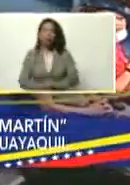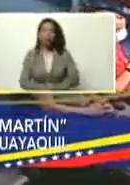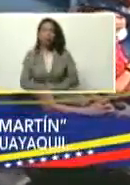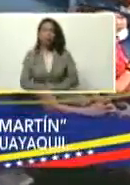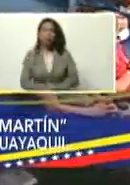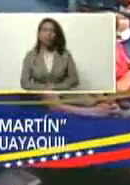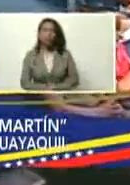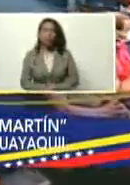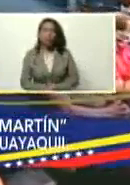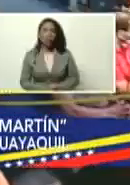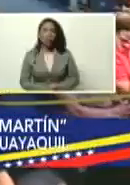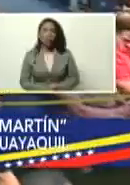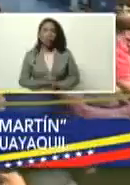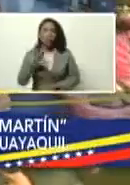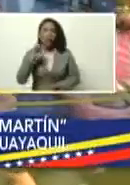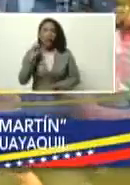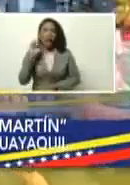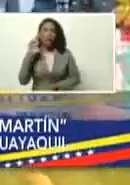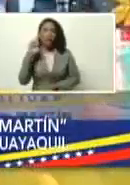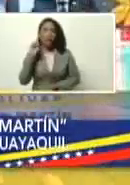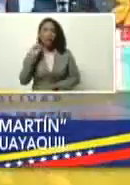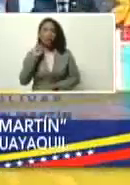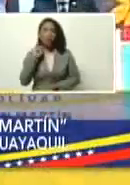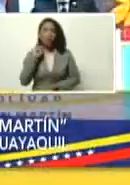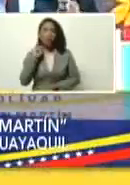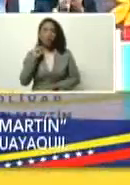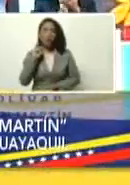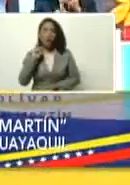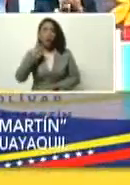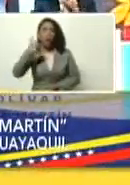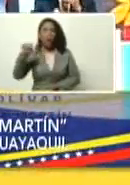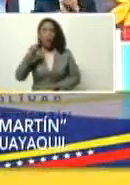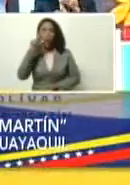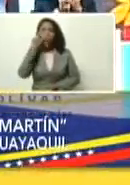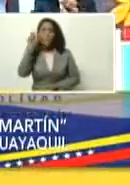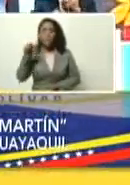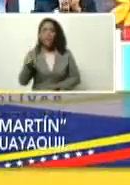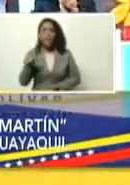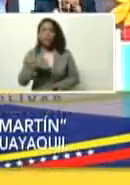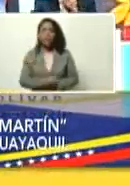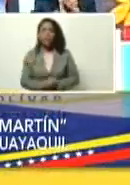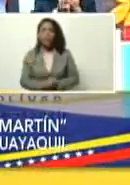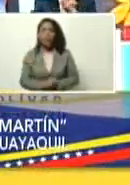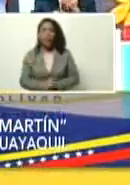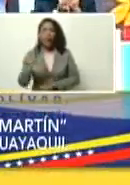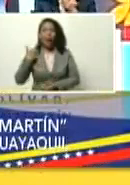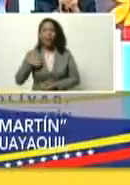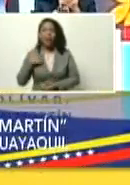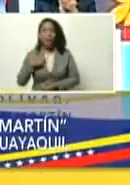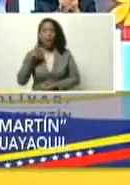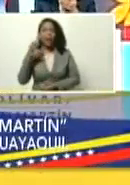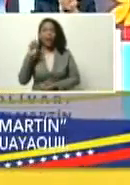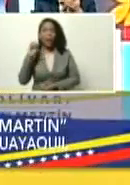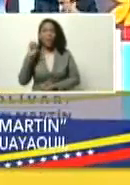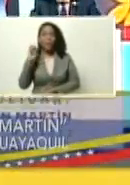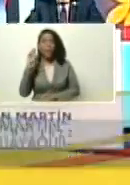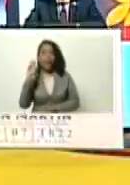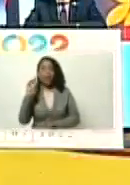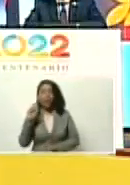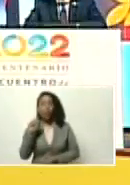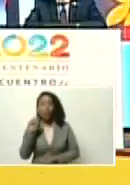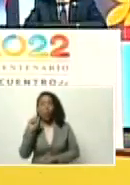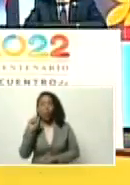a Carlos Oliva de Cuba también, Julio Fernández de Argentina, Roberto Deive,